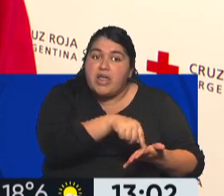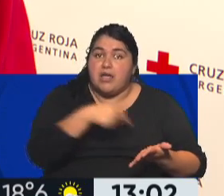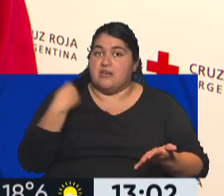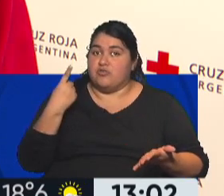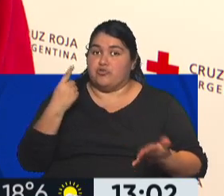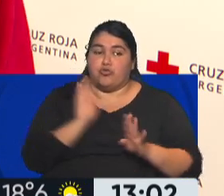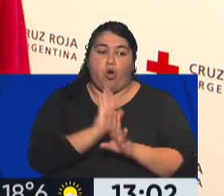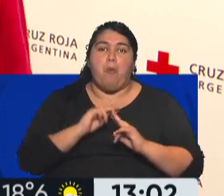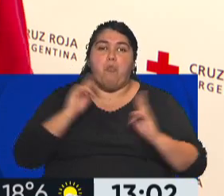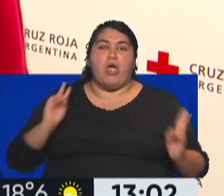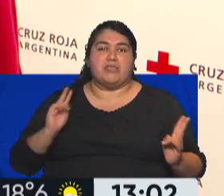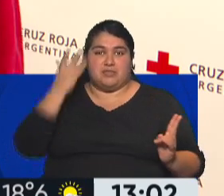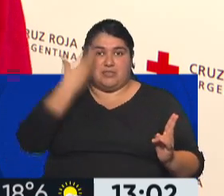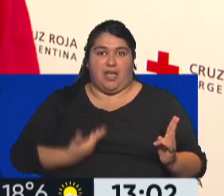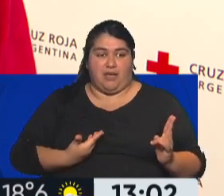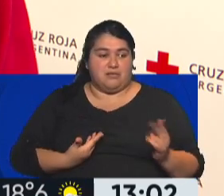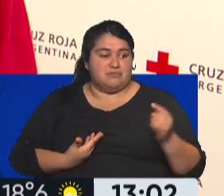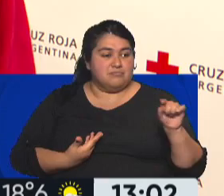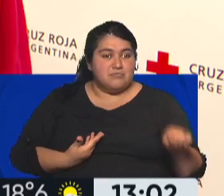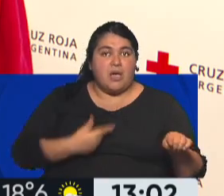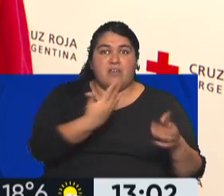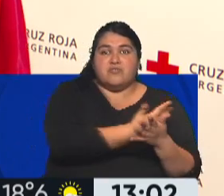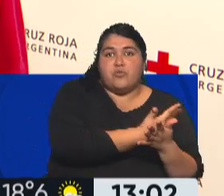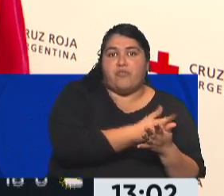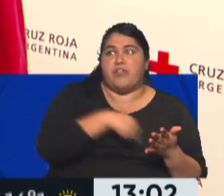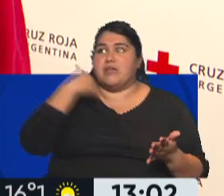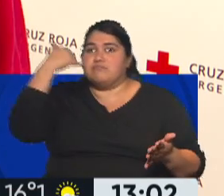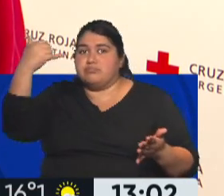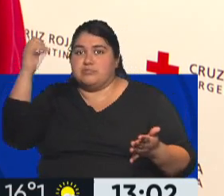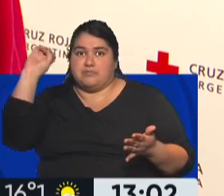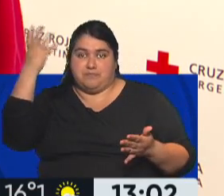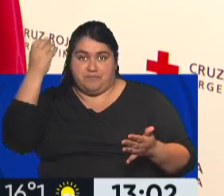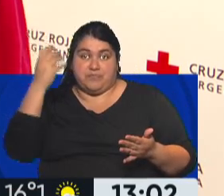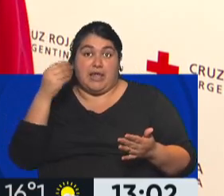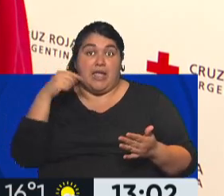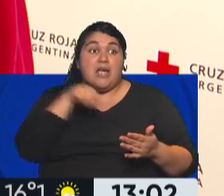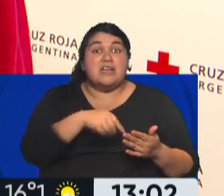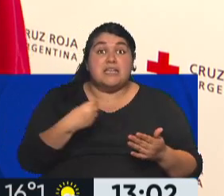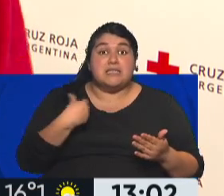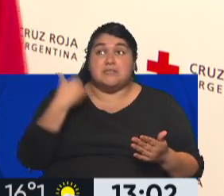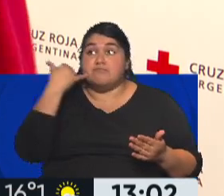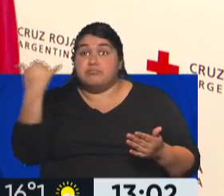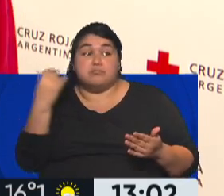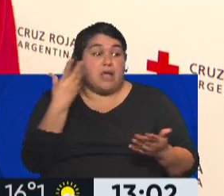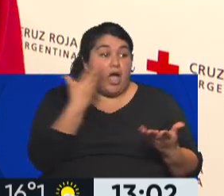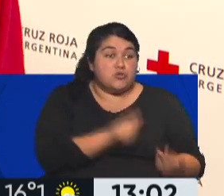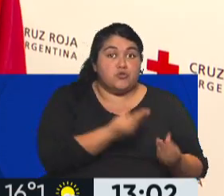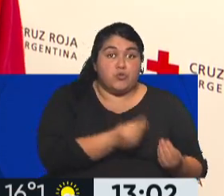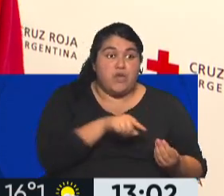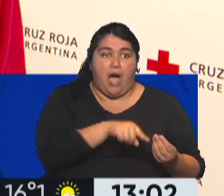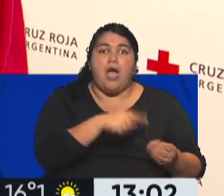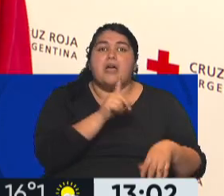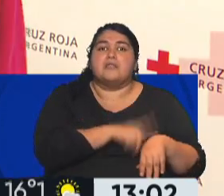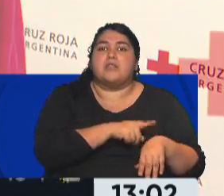esto entonces de que lo que vamos a lograr es retrasar procesos me refiero hacia la víctima de que esa víctima